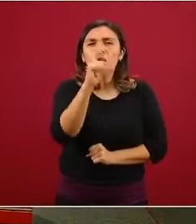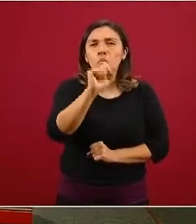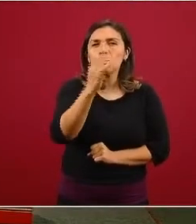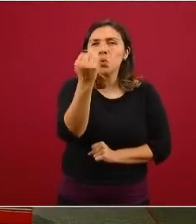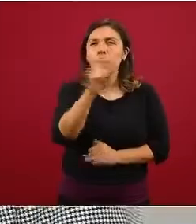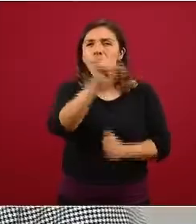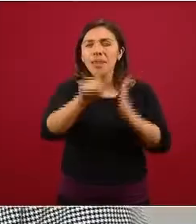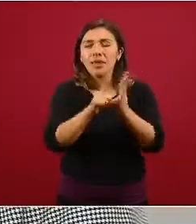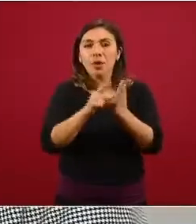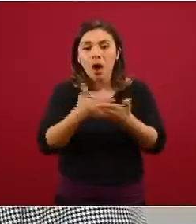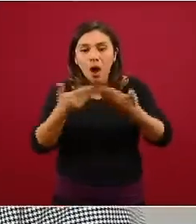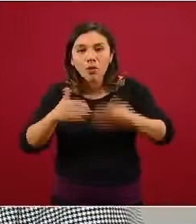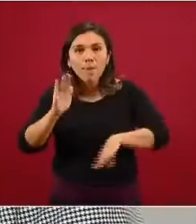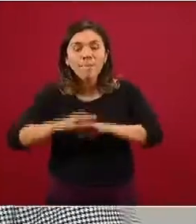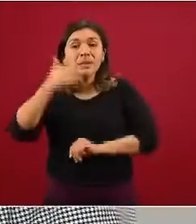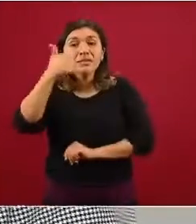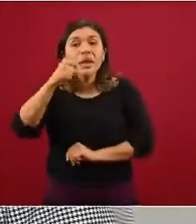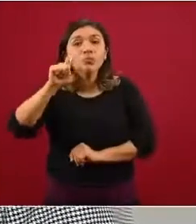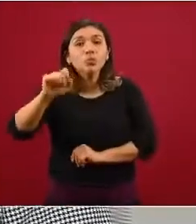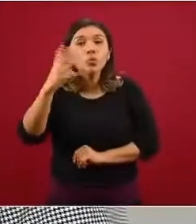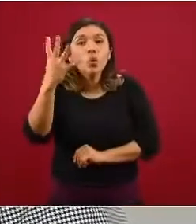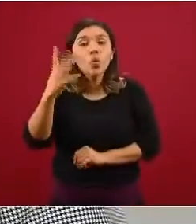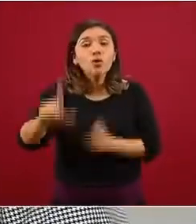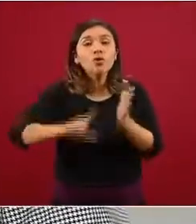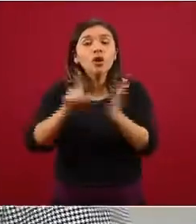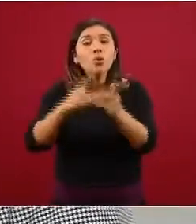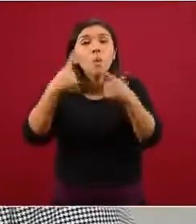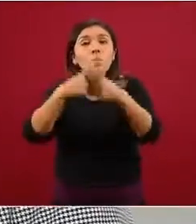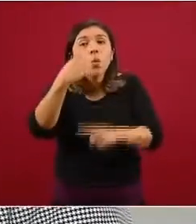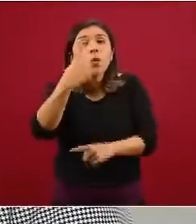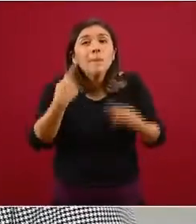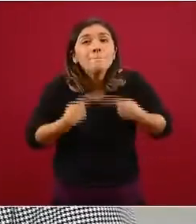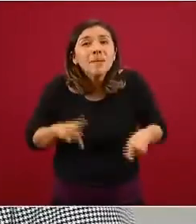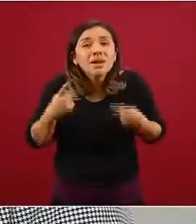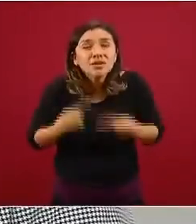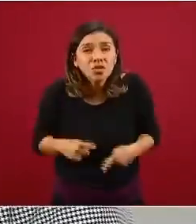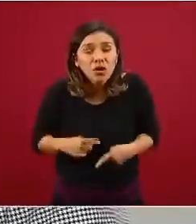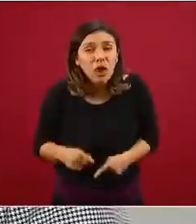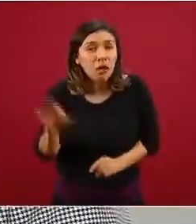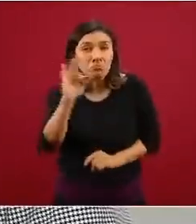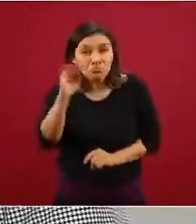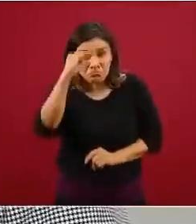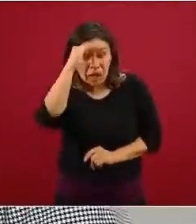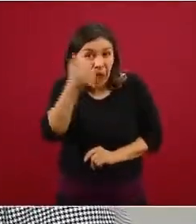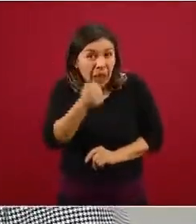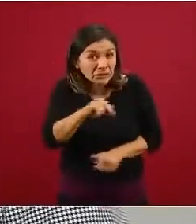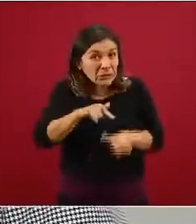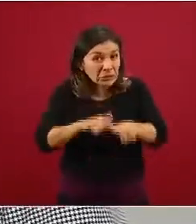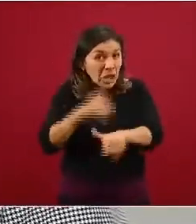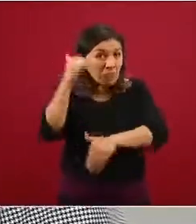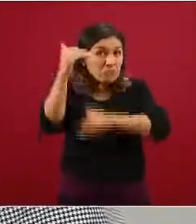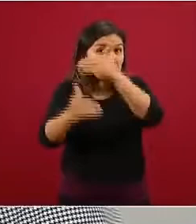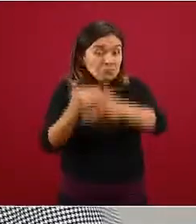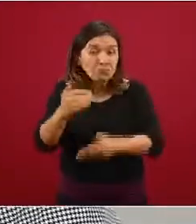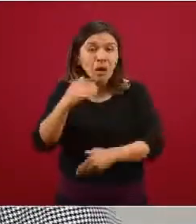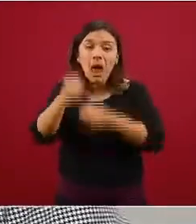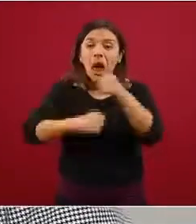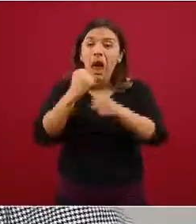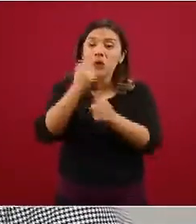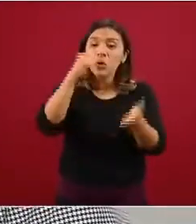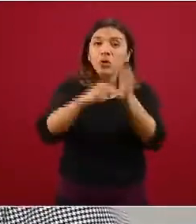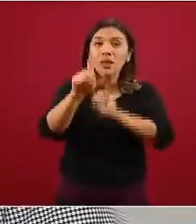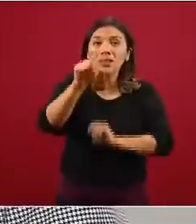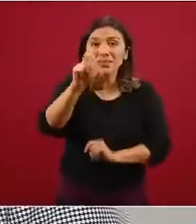5.9 litros a 6.4 litros per cápita y se considera que si esta tendencia persiste, para el